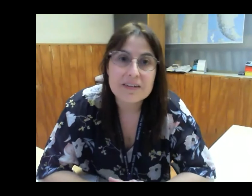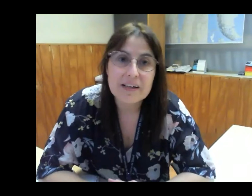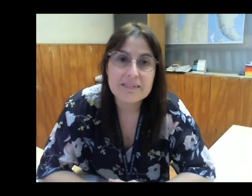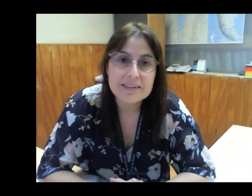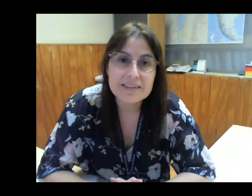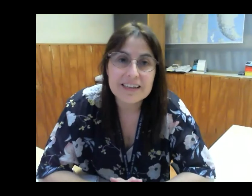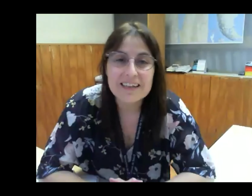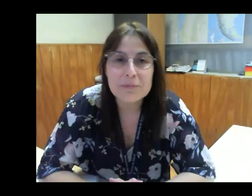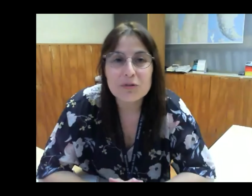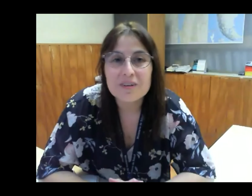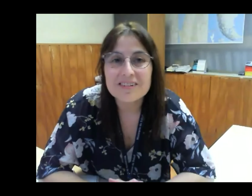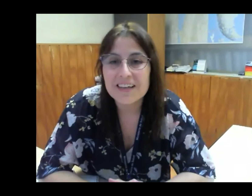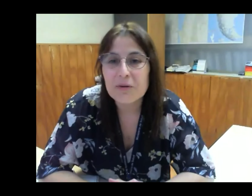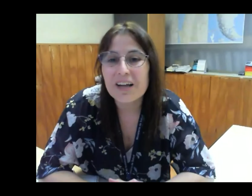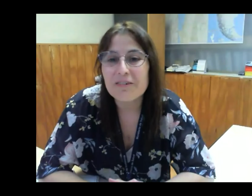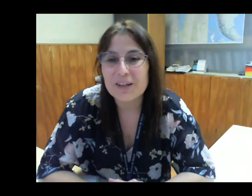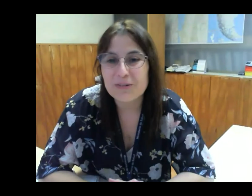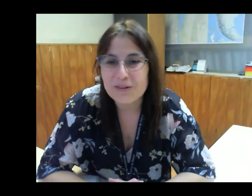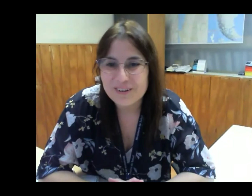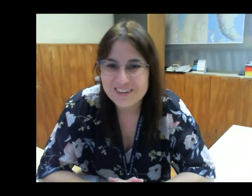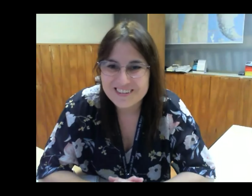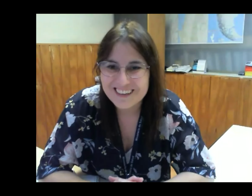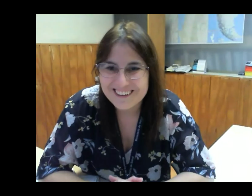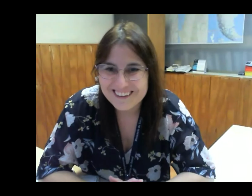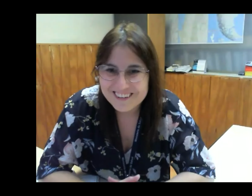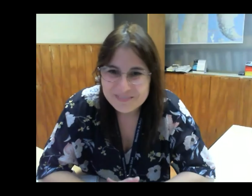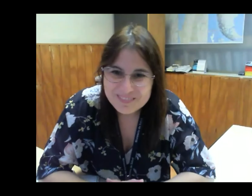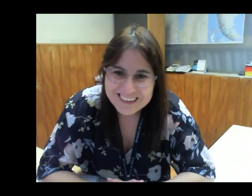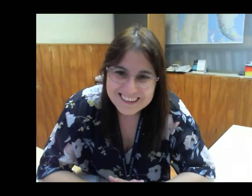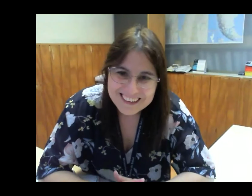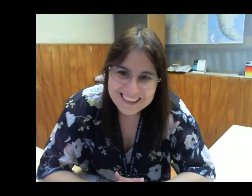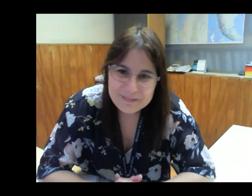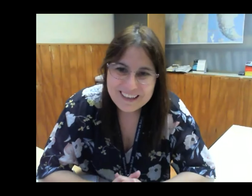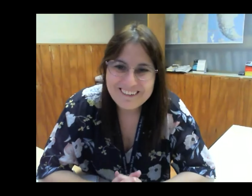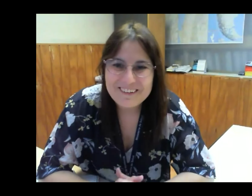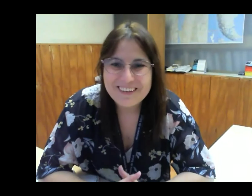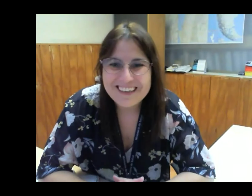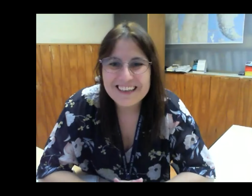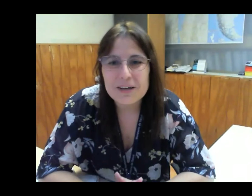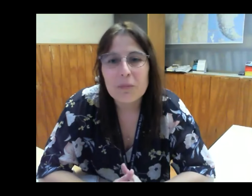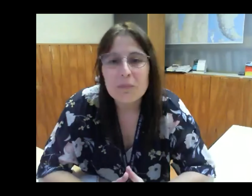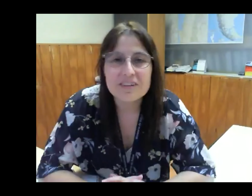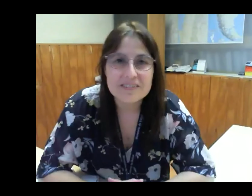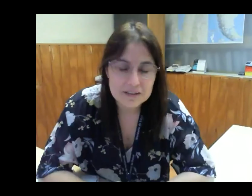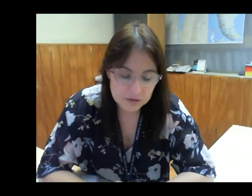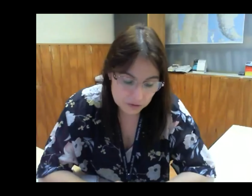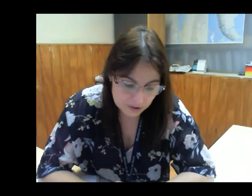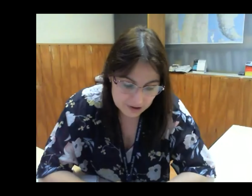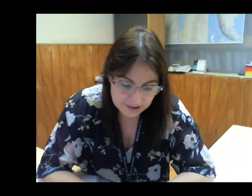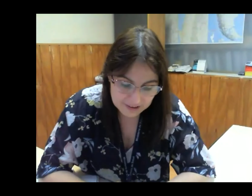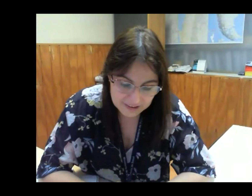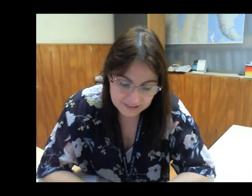ustedes bien saben, Chile, muchos dicen que es un laboratorio de desastre. Lamentablemente tenemos muchos